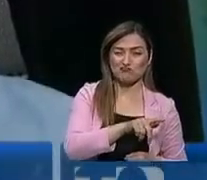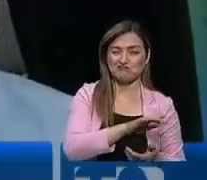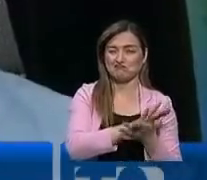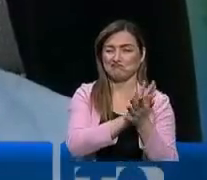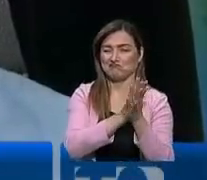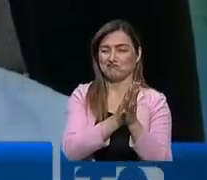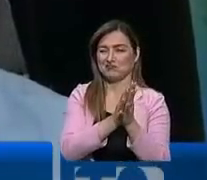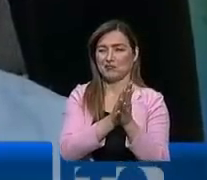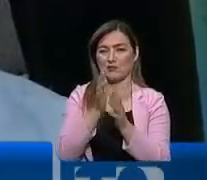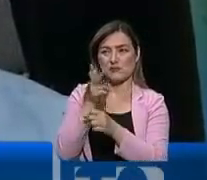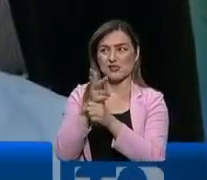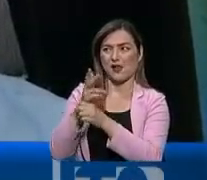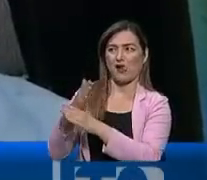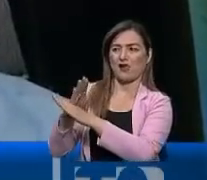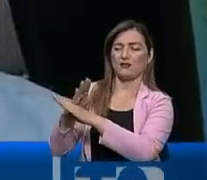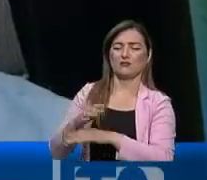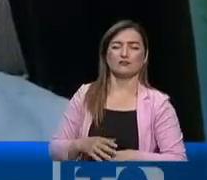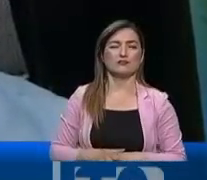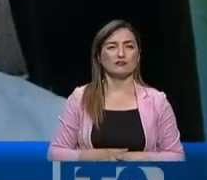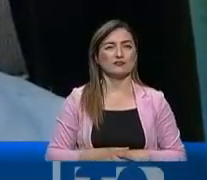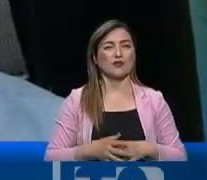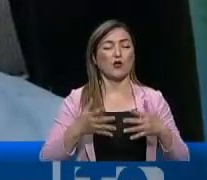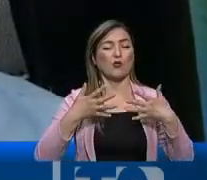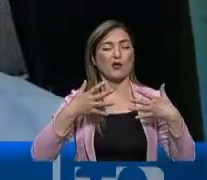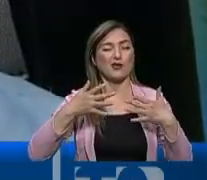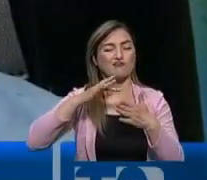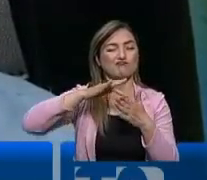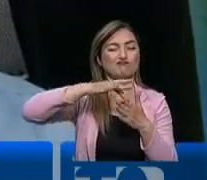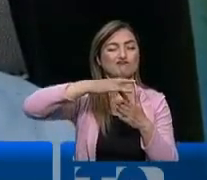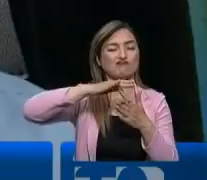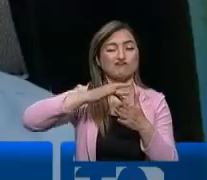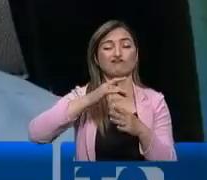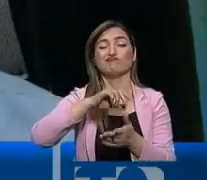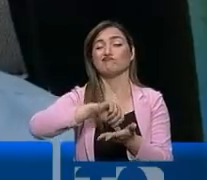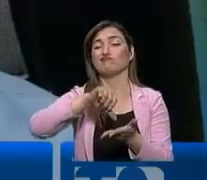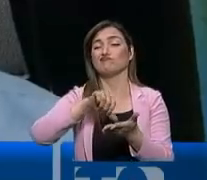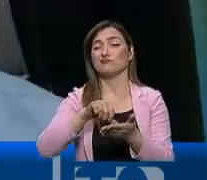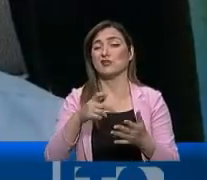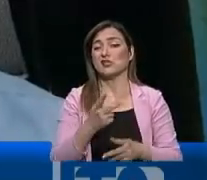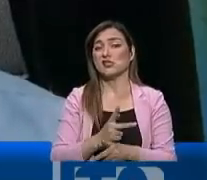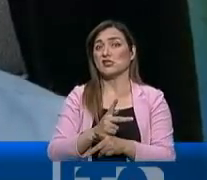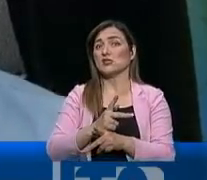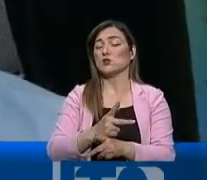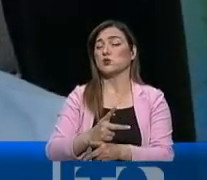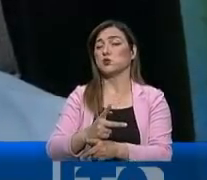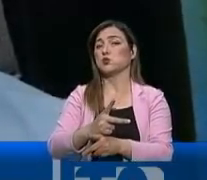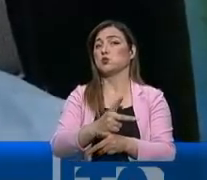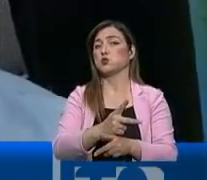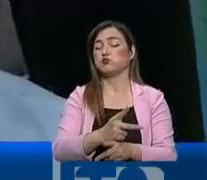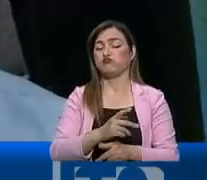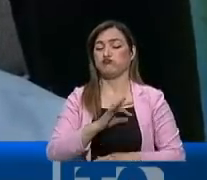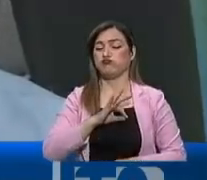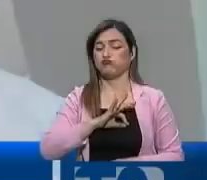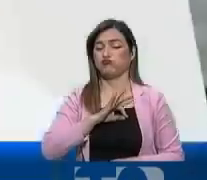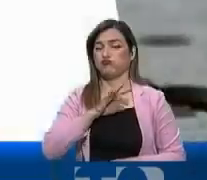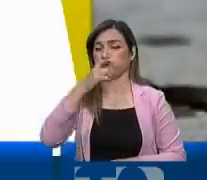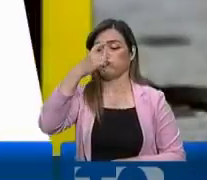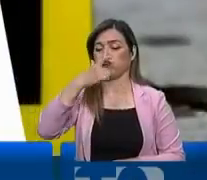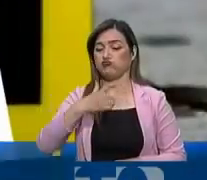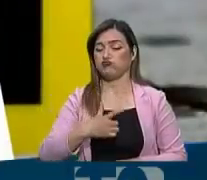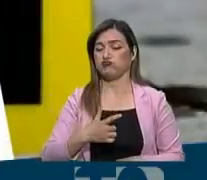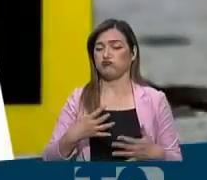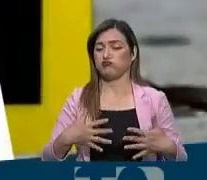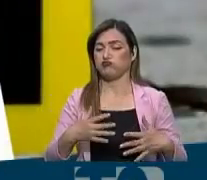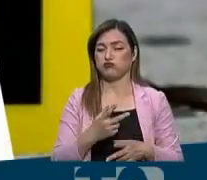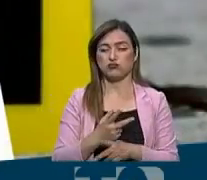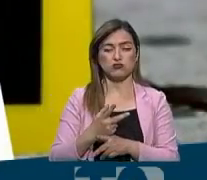contundente. Guayaquil, ciudad de riesgo, Guayaquil, ciudad de peligro. Es una ley que crea automáticamente en la conciencia de la persona. En Guayaquil